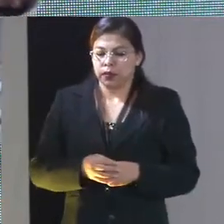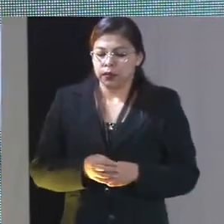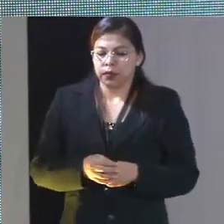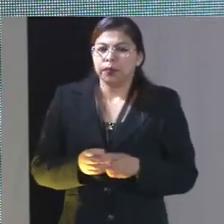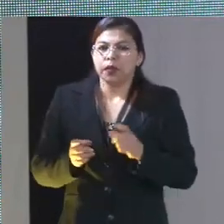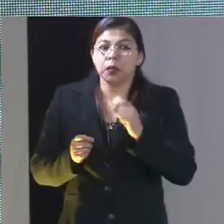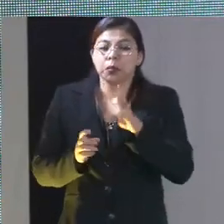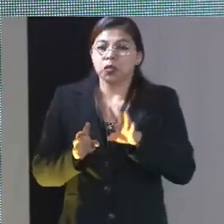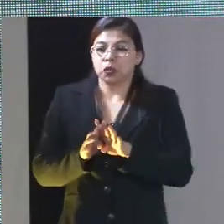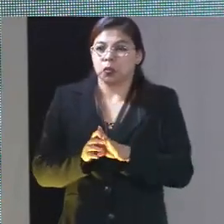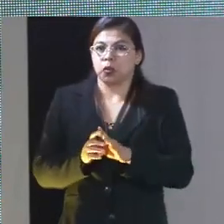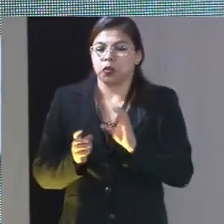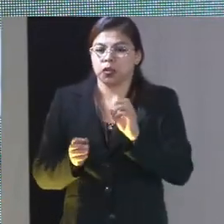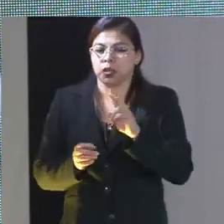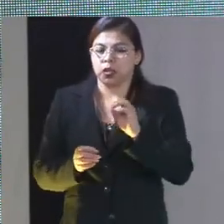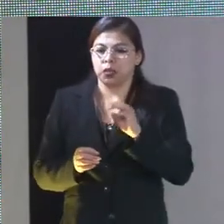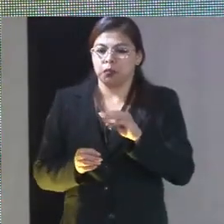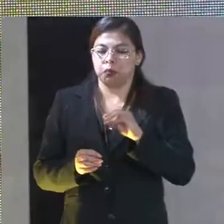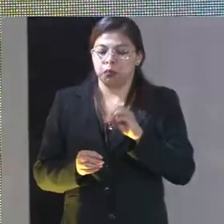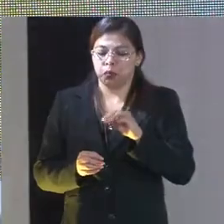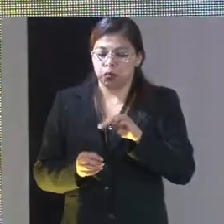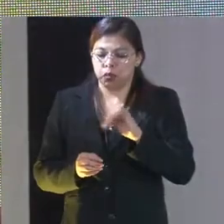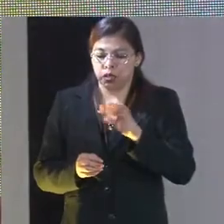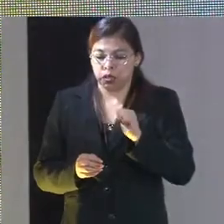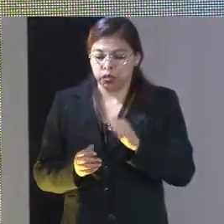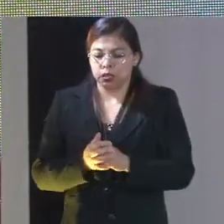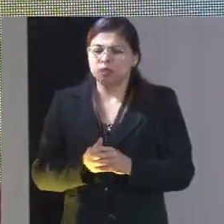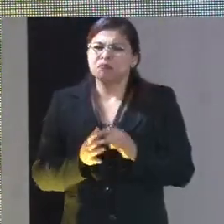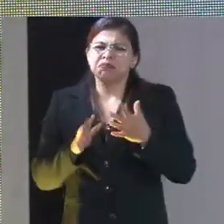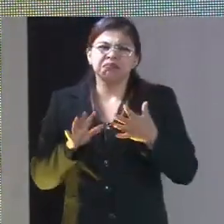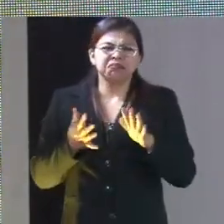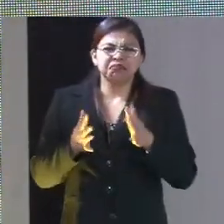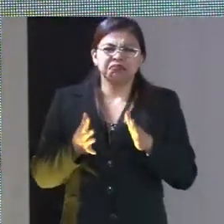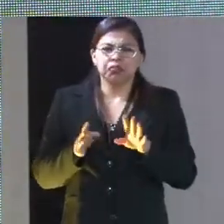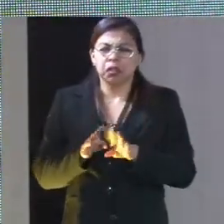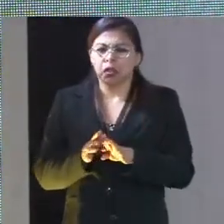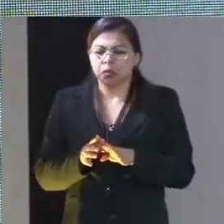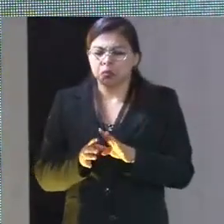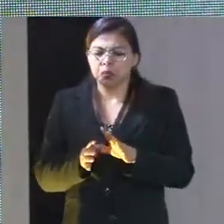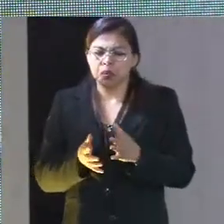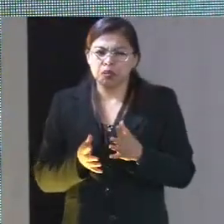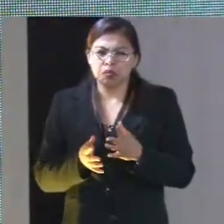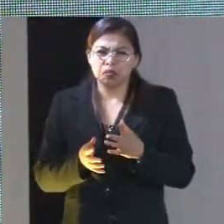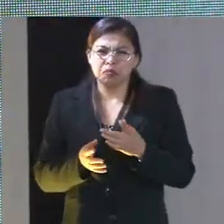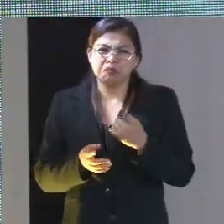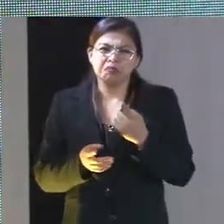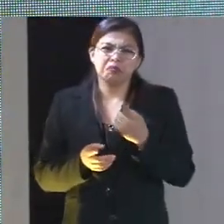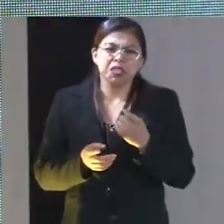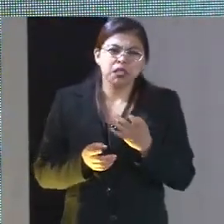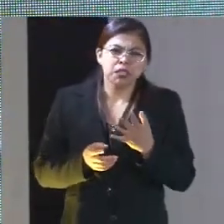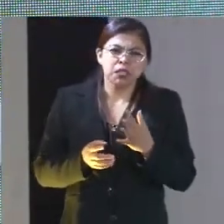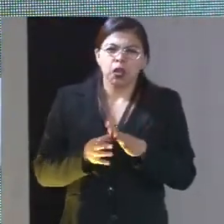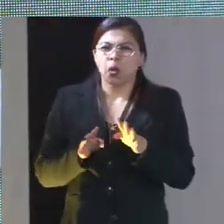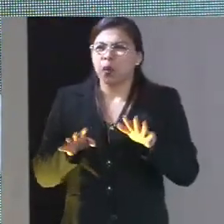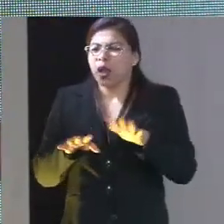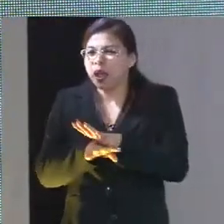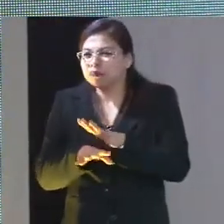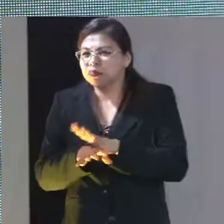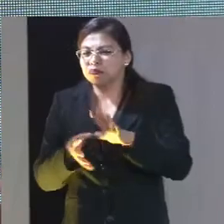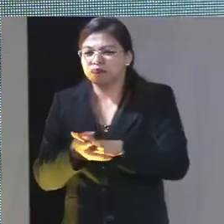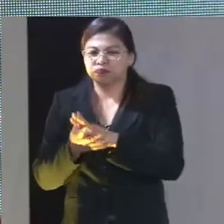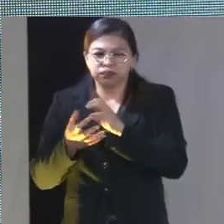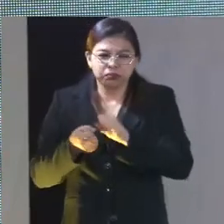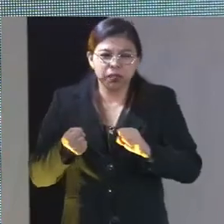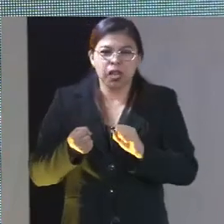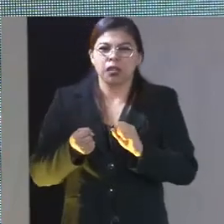no en la ceremonia del Fuego Nuevo, sino ya de verdad, más o menos cada 500 años, cuando en medio de incendios, en medio de catástrofes, en